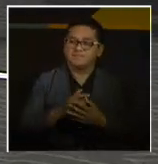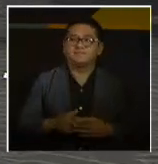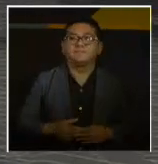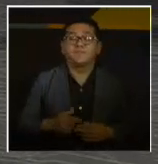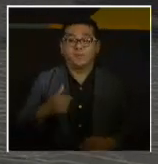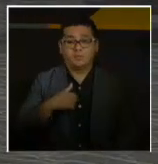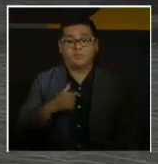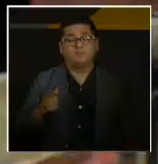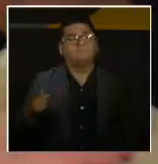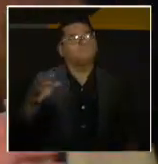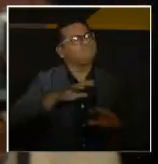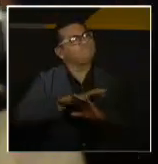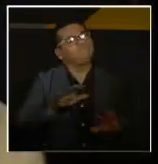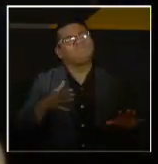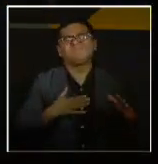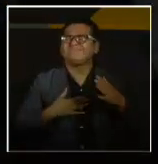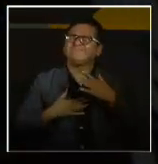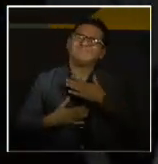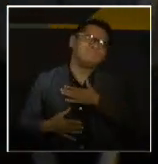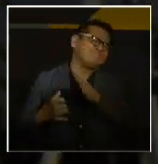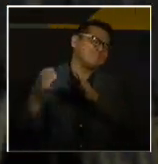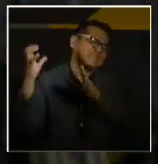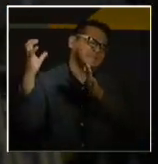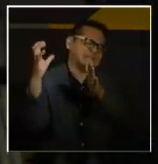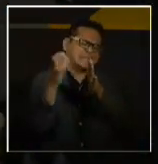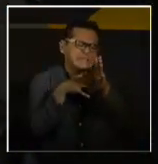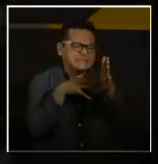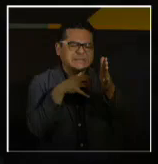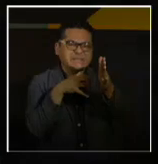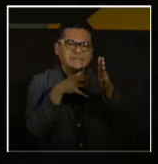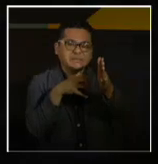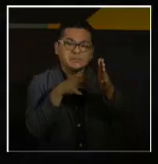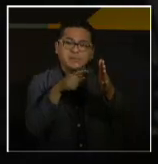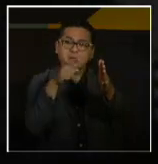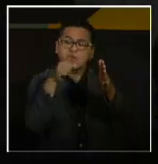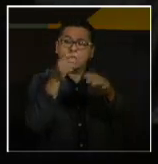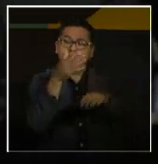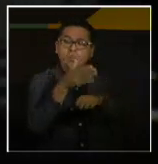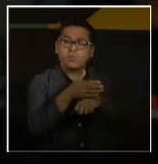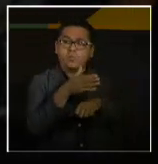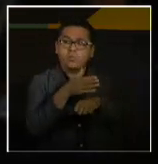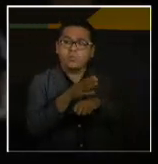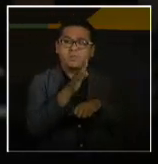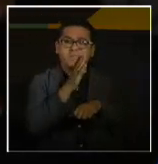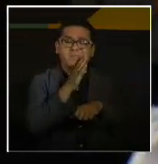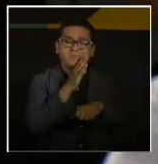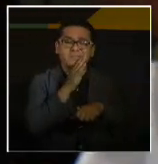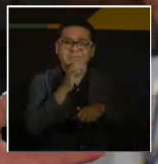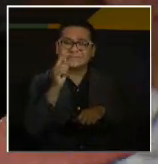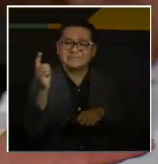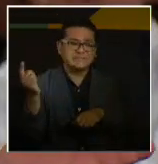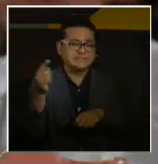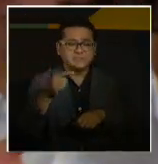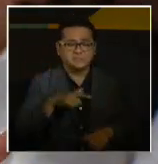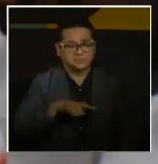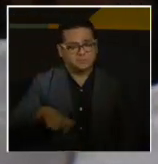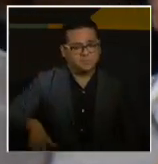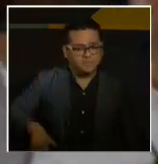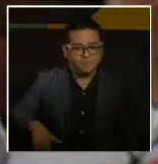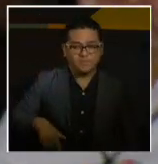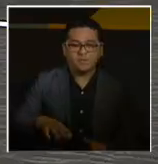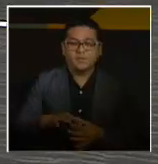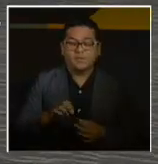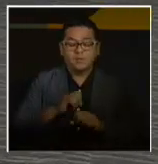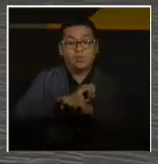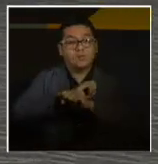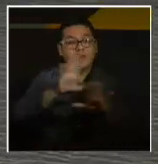gracias. Los ciudadanos están cansados de la corrupción, pero es la impunidad la madre de la corrupción. Mi gobierno va a rendir